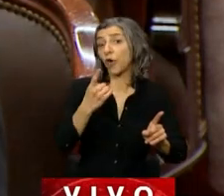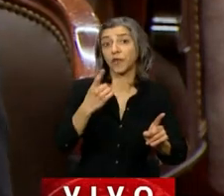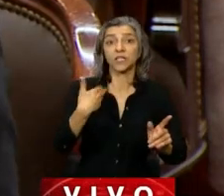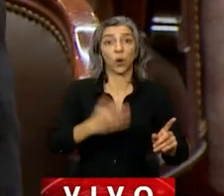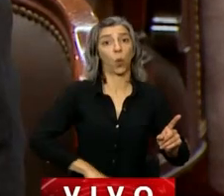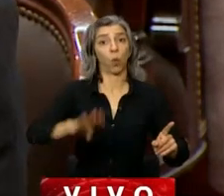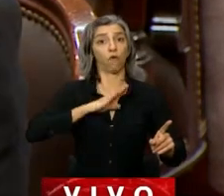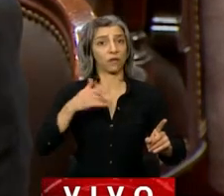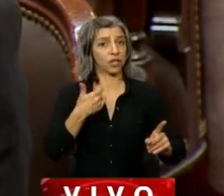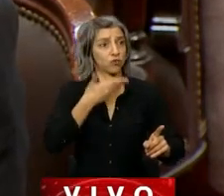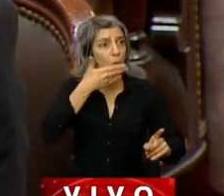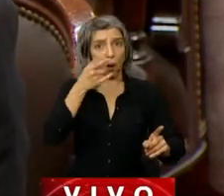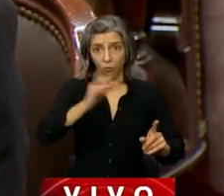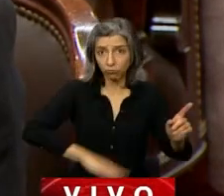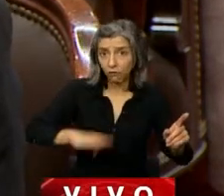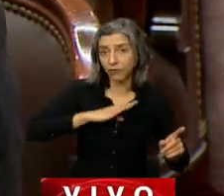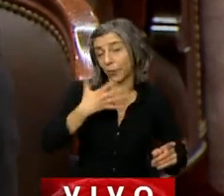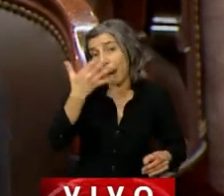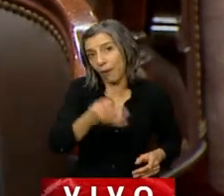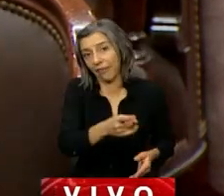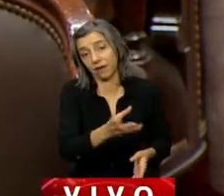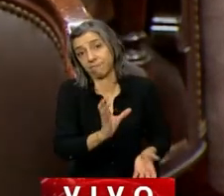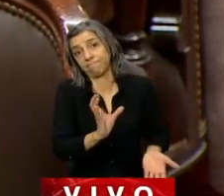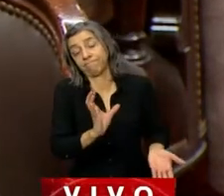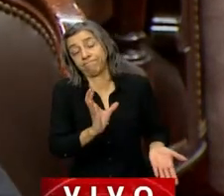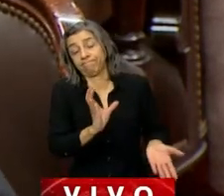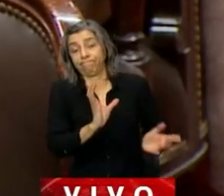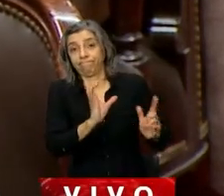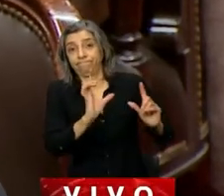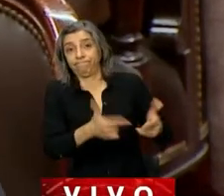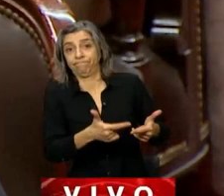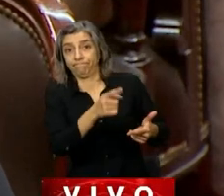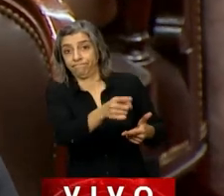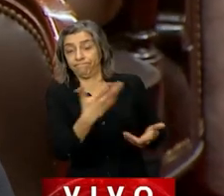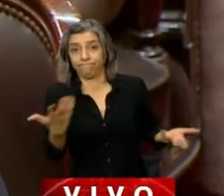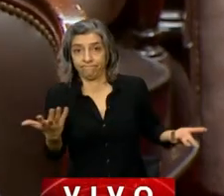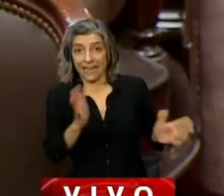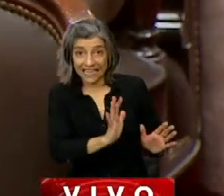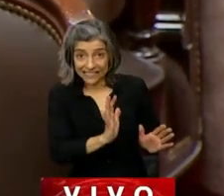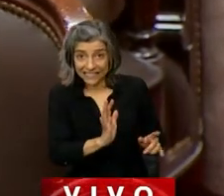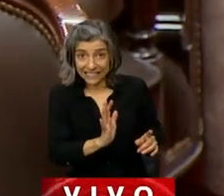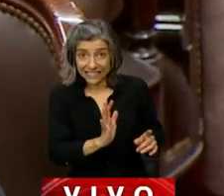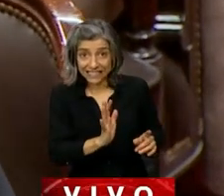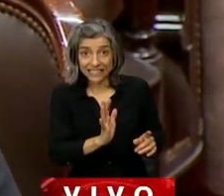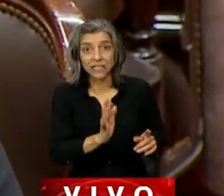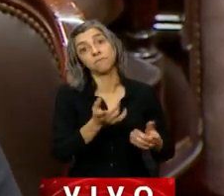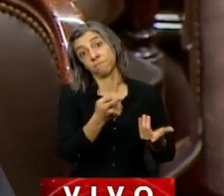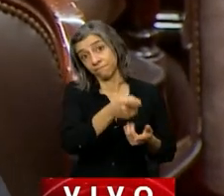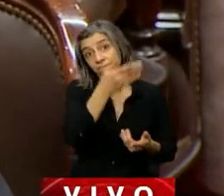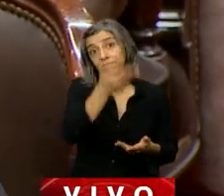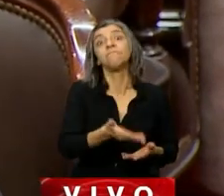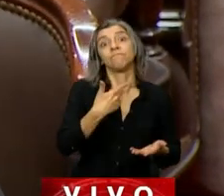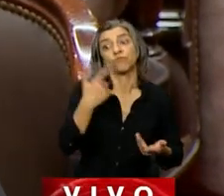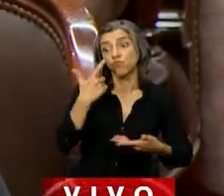mis dichos. ¡Qué cinismo! Cuando claramente estas maniobras ofendieron